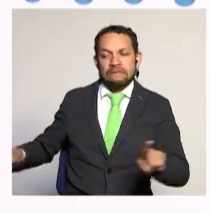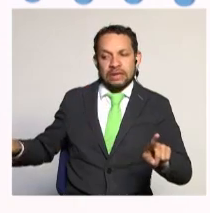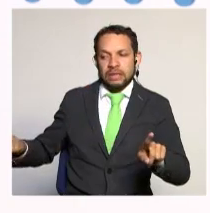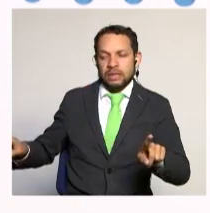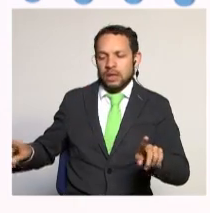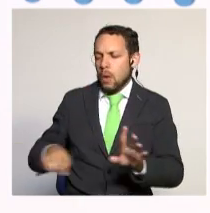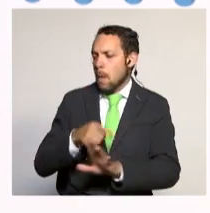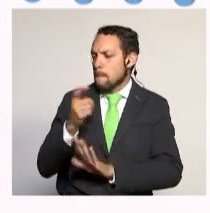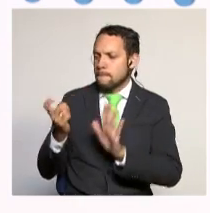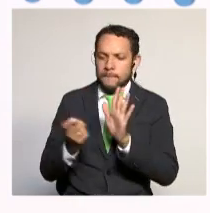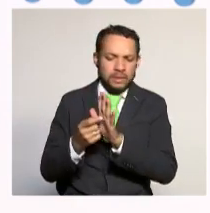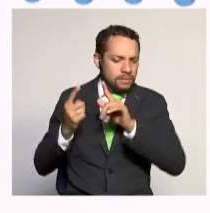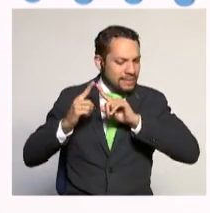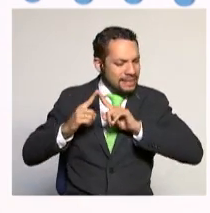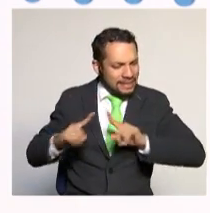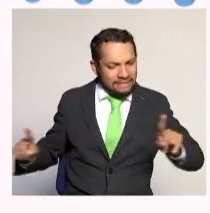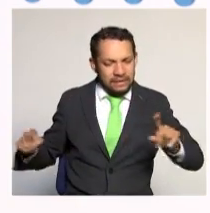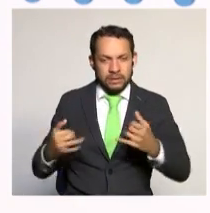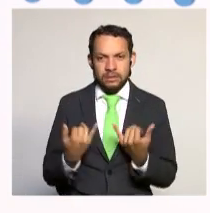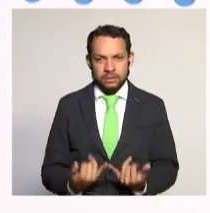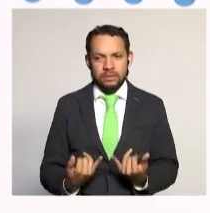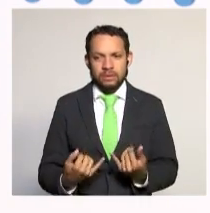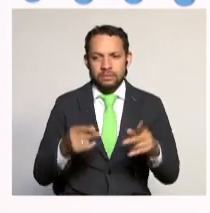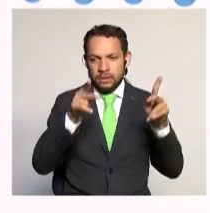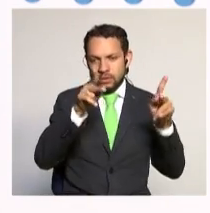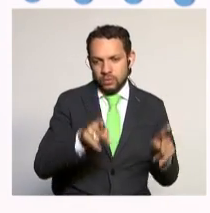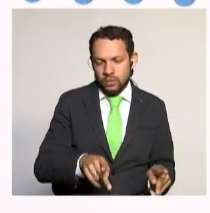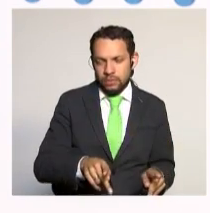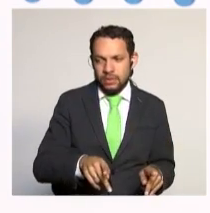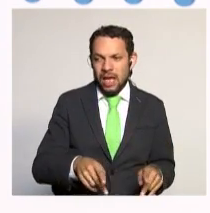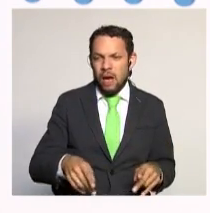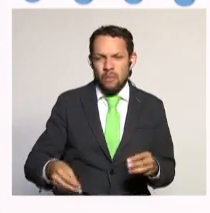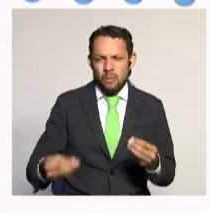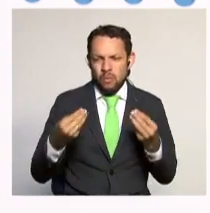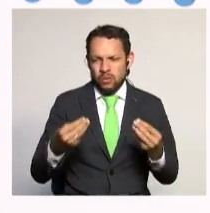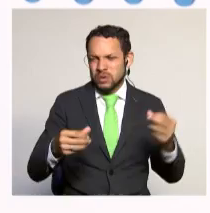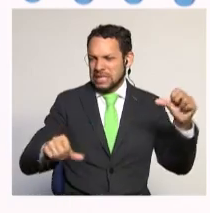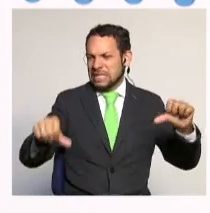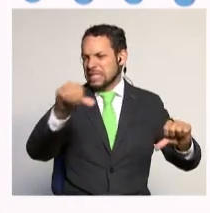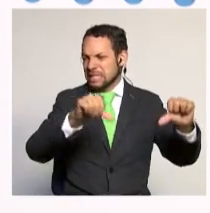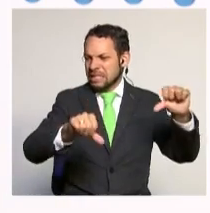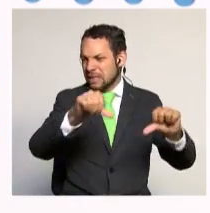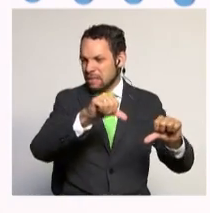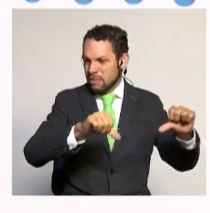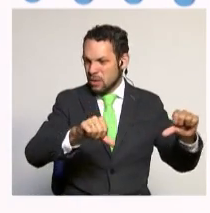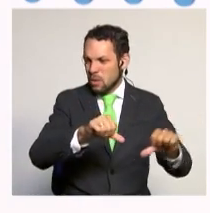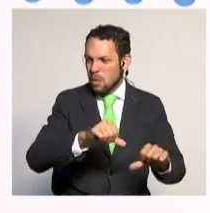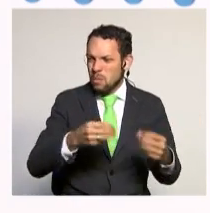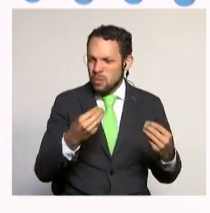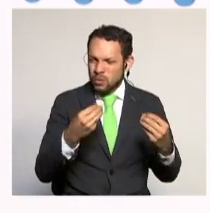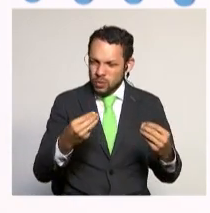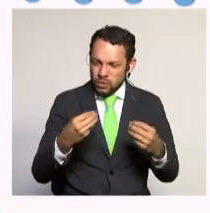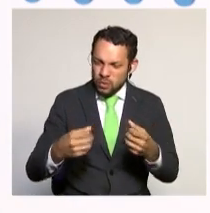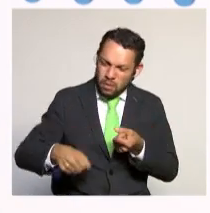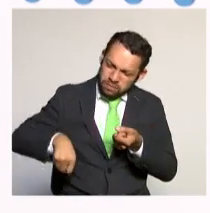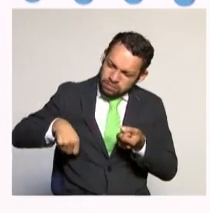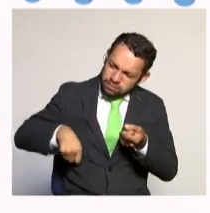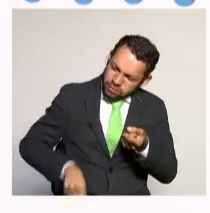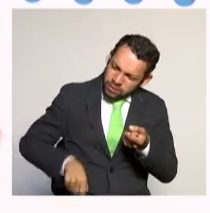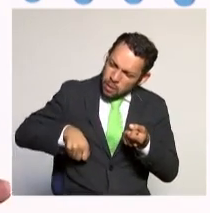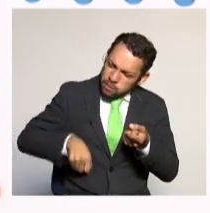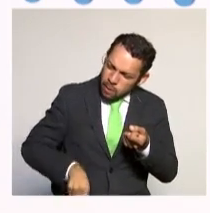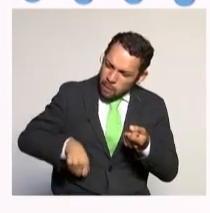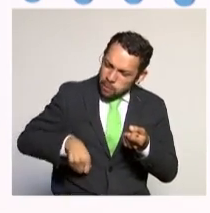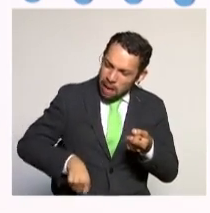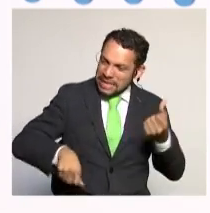distintas. Por ejemplo, si una persona está expuesta a un medio donde hay mucho plomo o cierta cantidad de plomo por